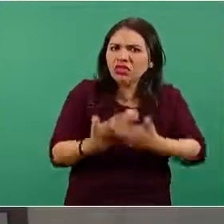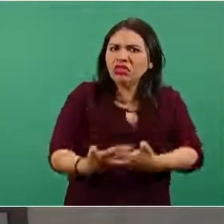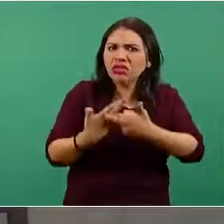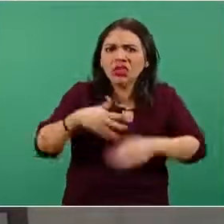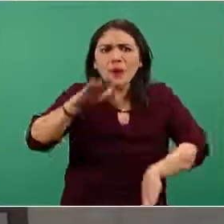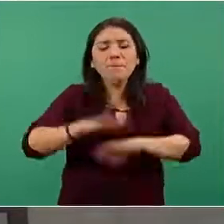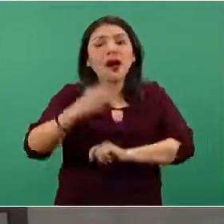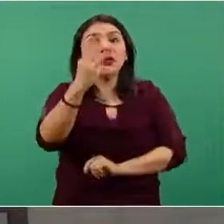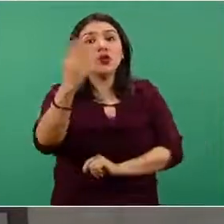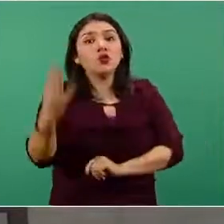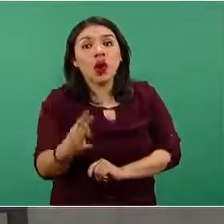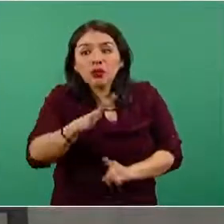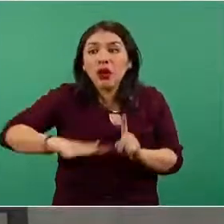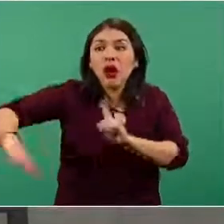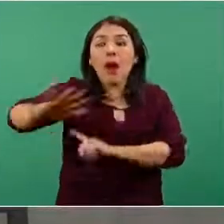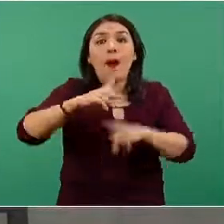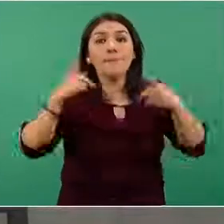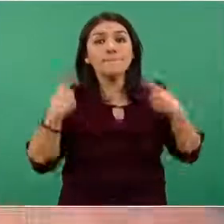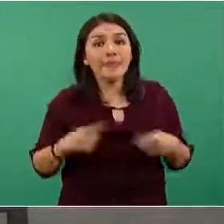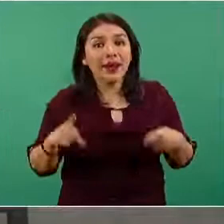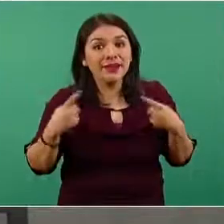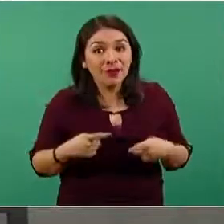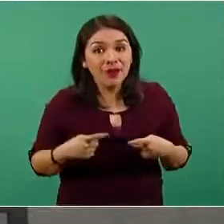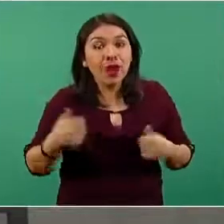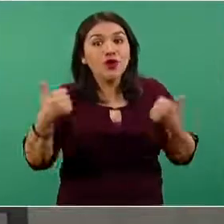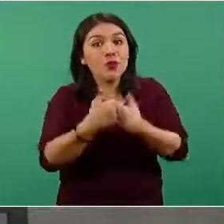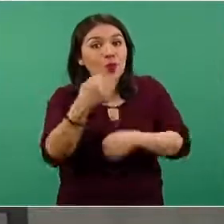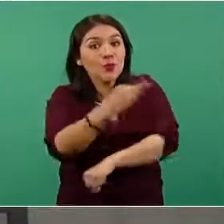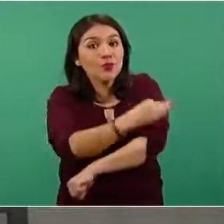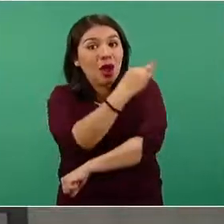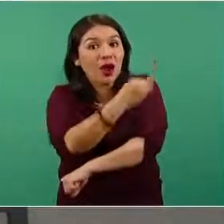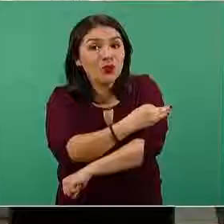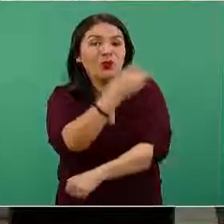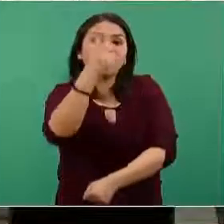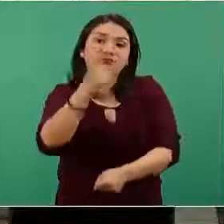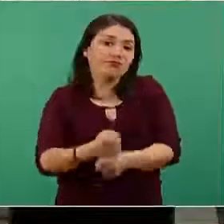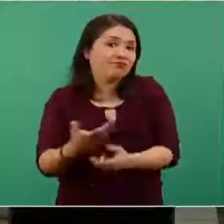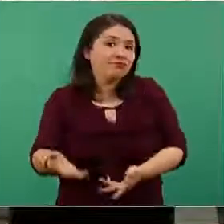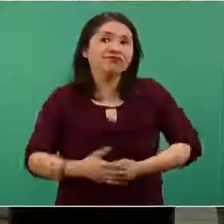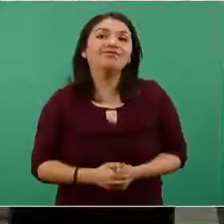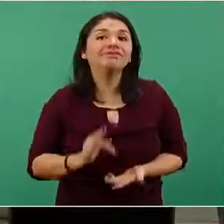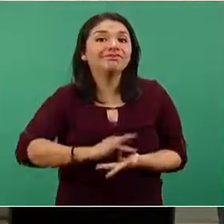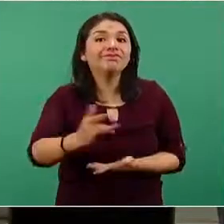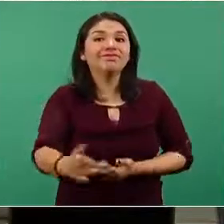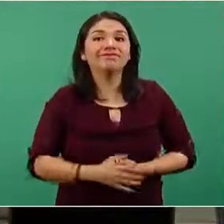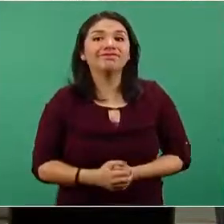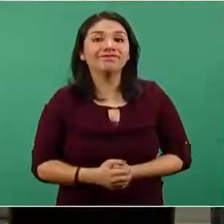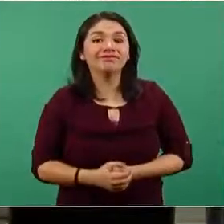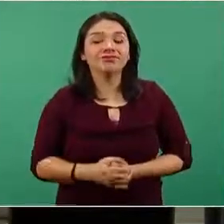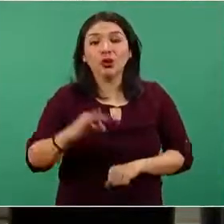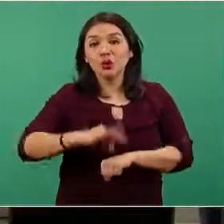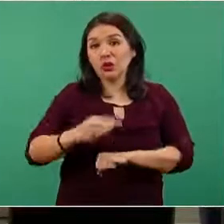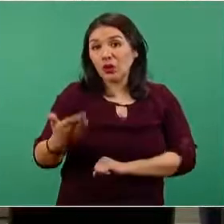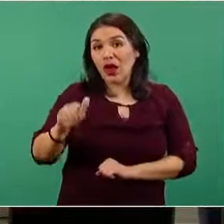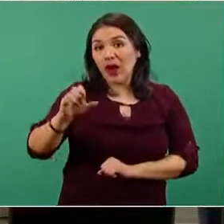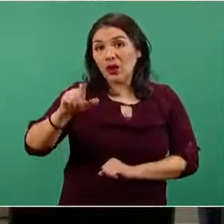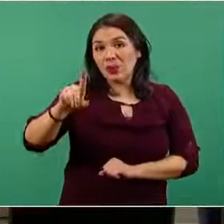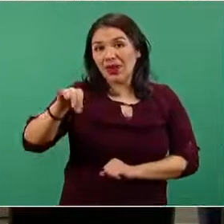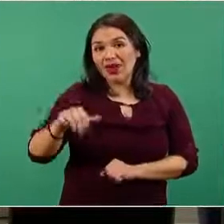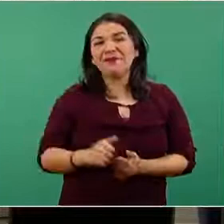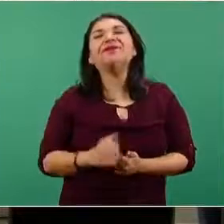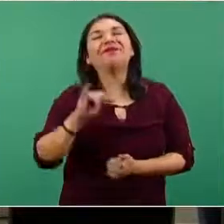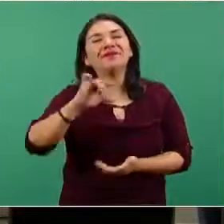a 3/4 partes de la población por la vía de la vacunación principalmente. Muchas gracias. Doctora Lomía. Sí,